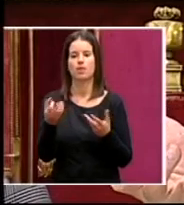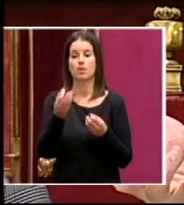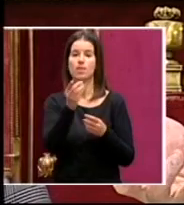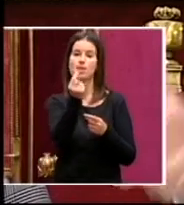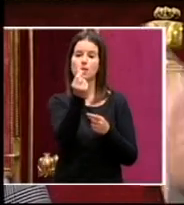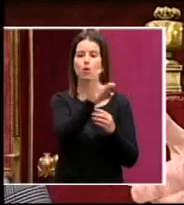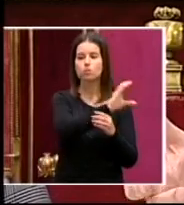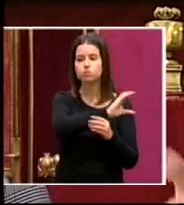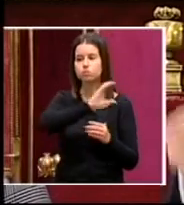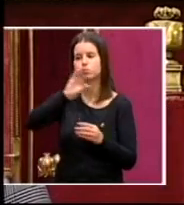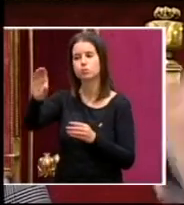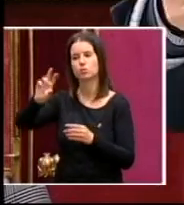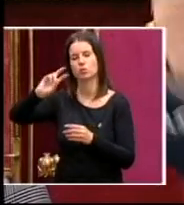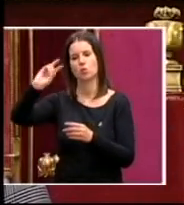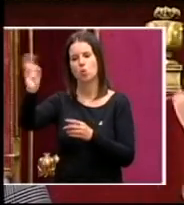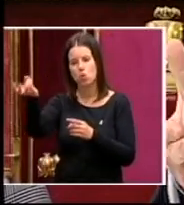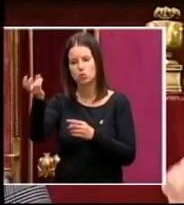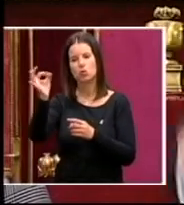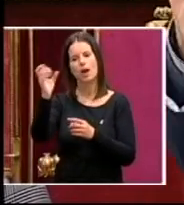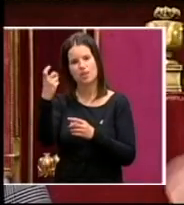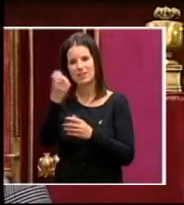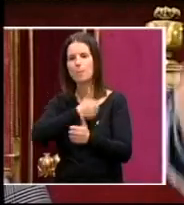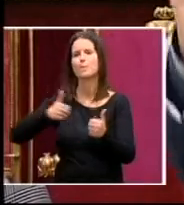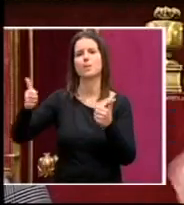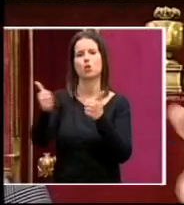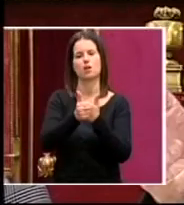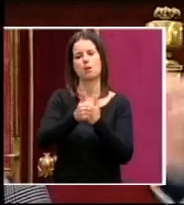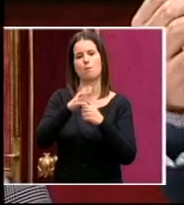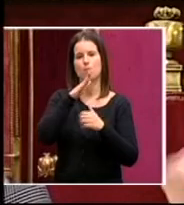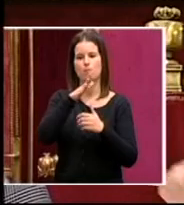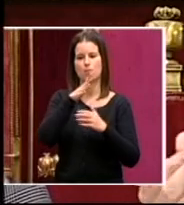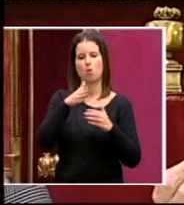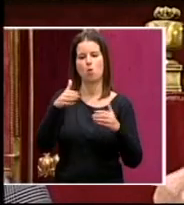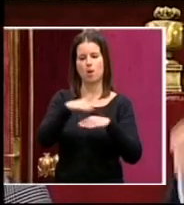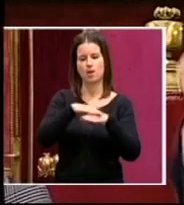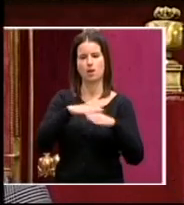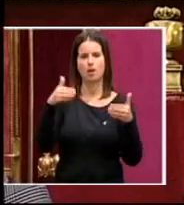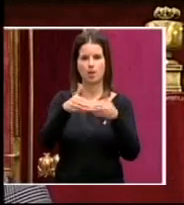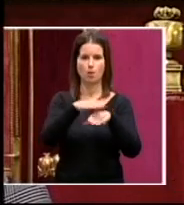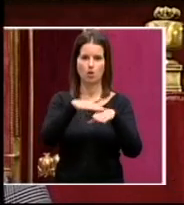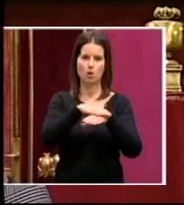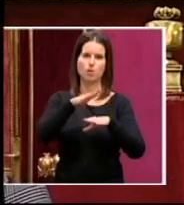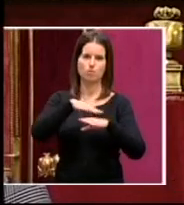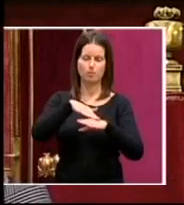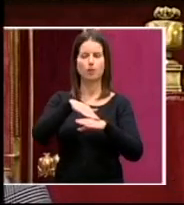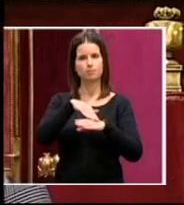dinero y hubiese un criterio de prioridad por parte del grupo, del equipo de gobierno a la hora de atender necesidades